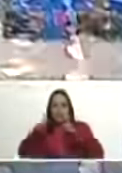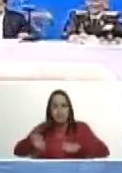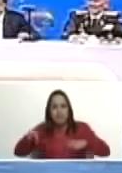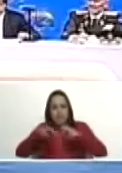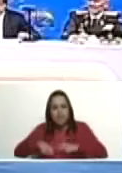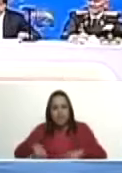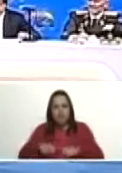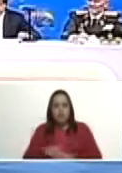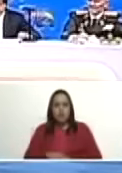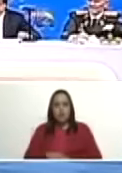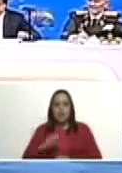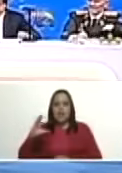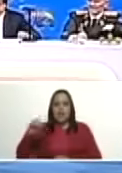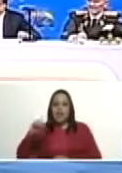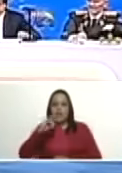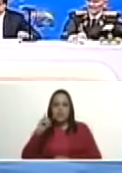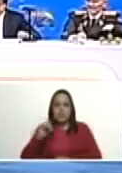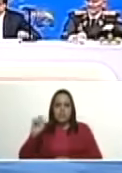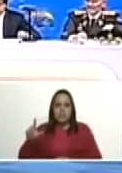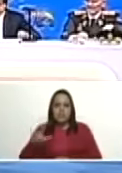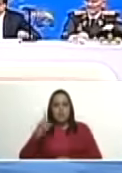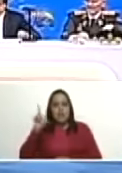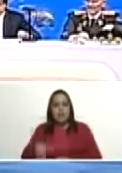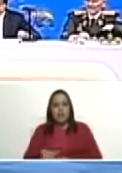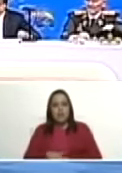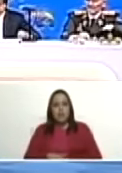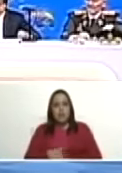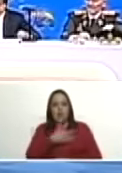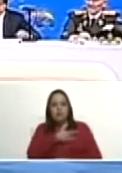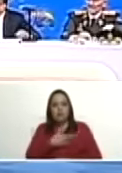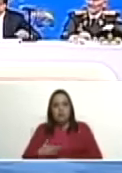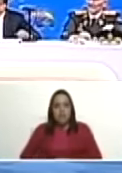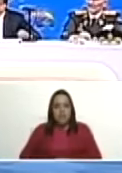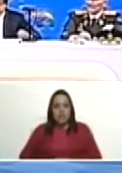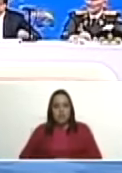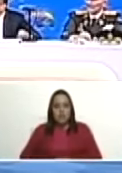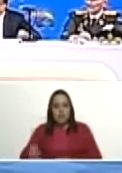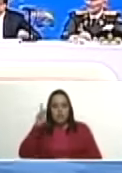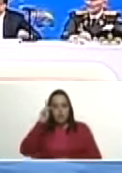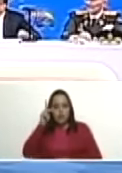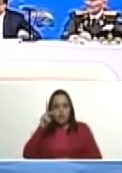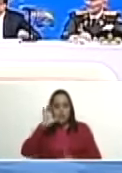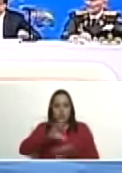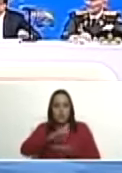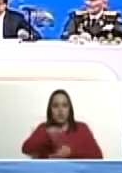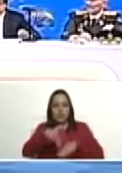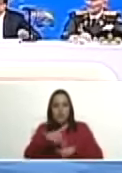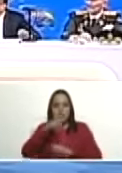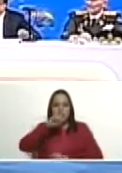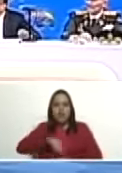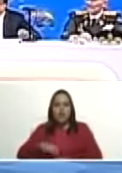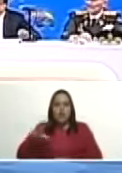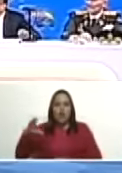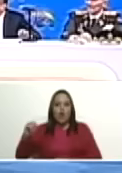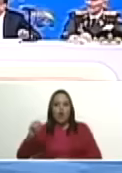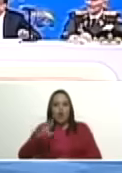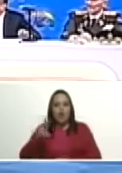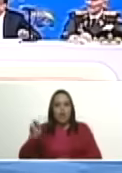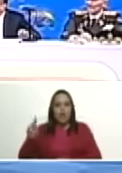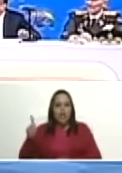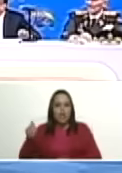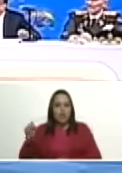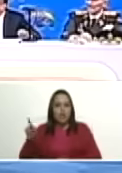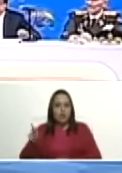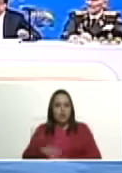al profesor y presidente del Centro Nacional de Historia, Alexis Corredor, a la profesora